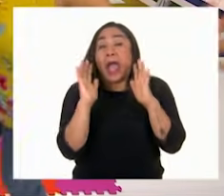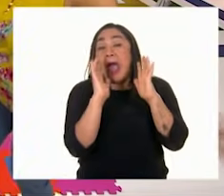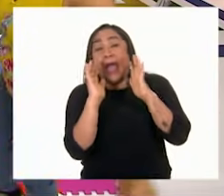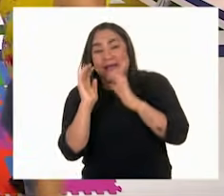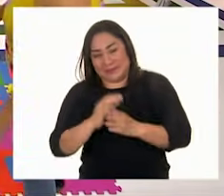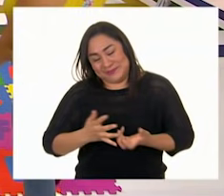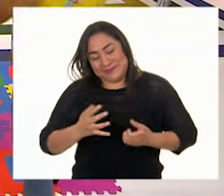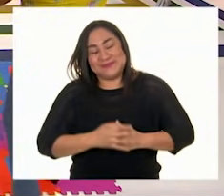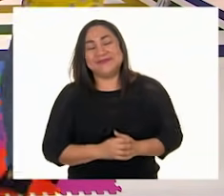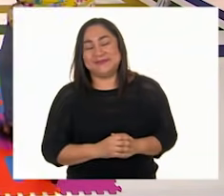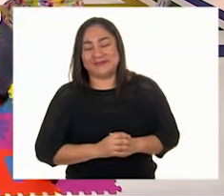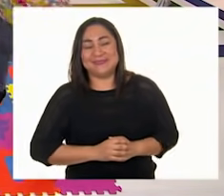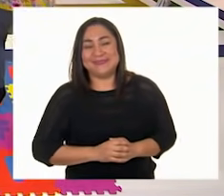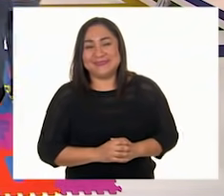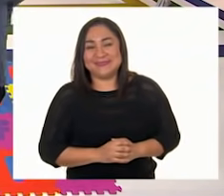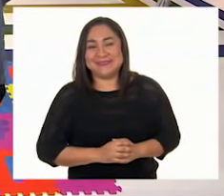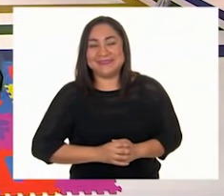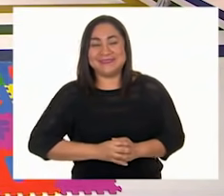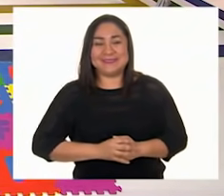lobo!